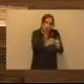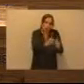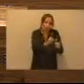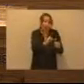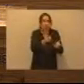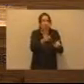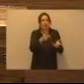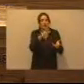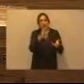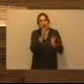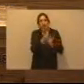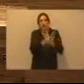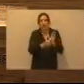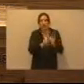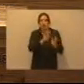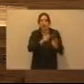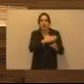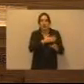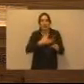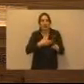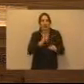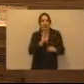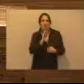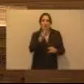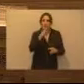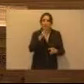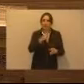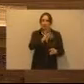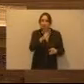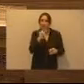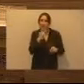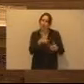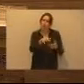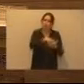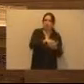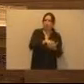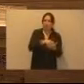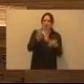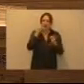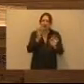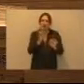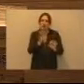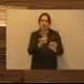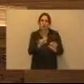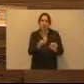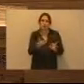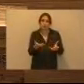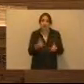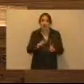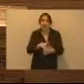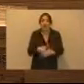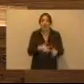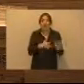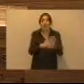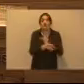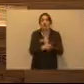desacreditar los datos, poniendo en duda la veracidad de ellos. En definitiva, dando a entender que en